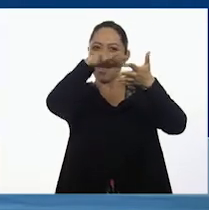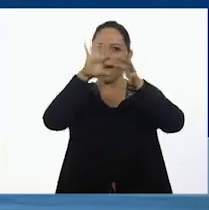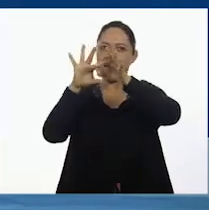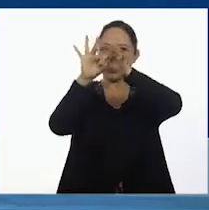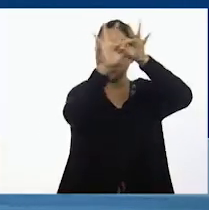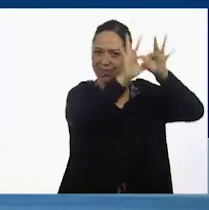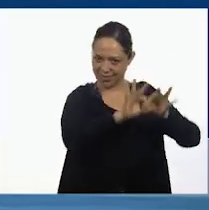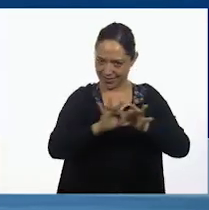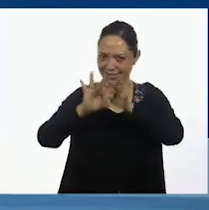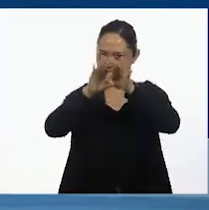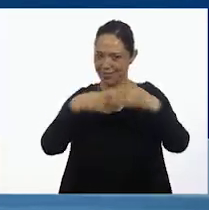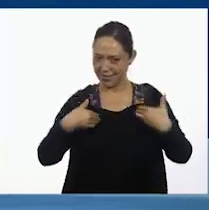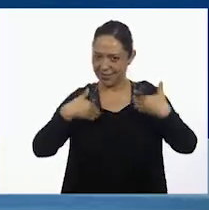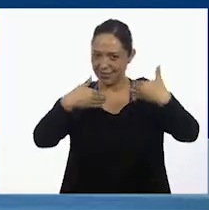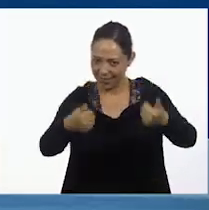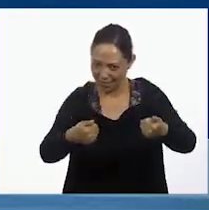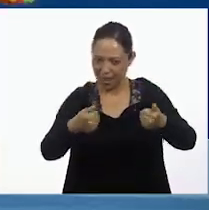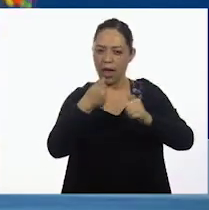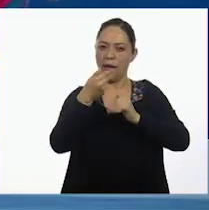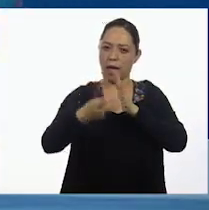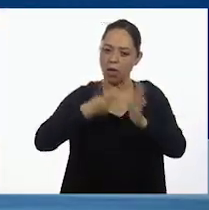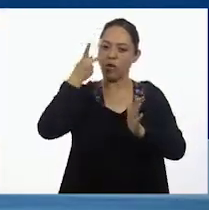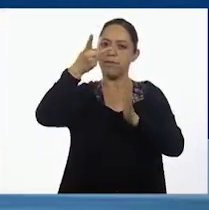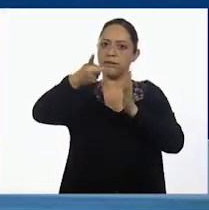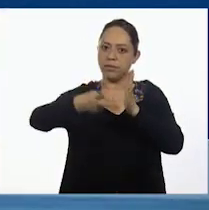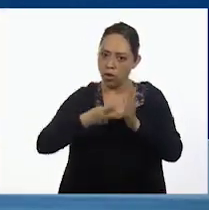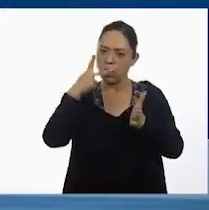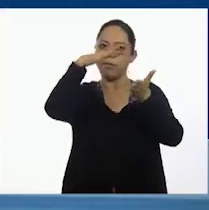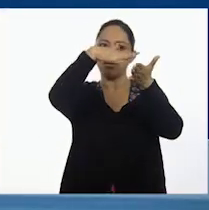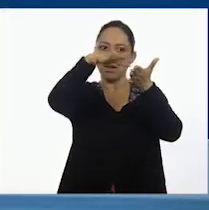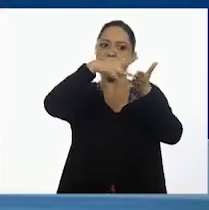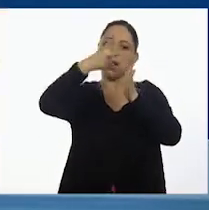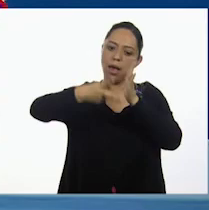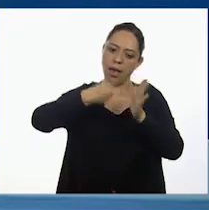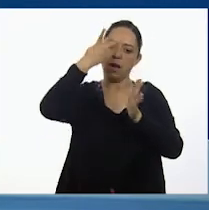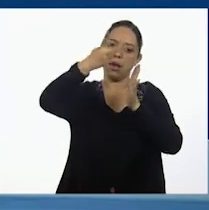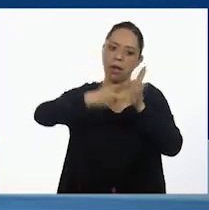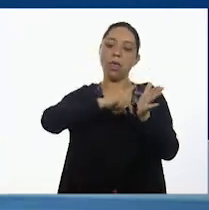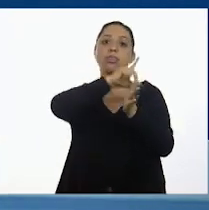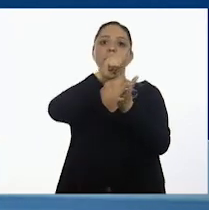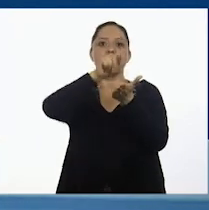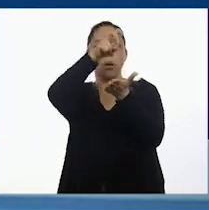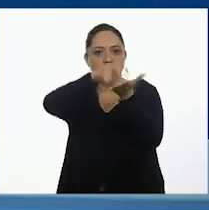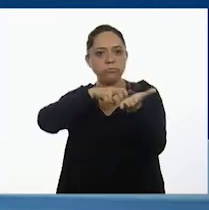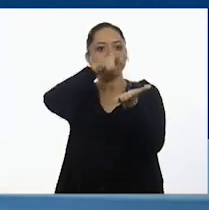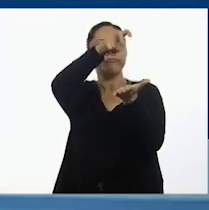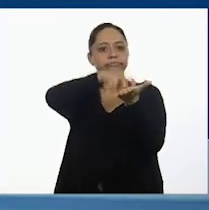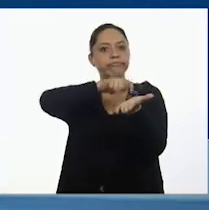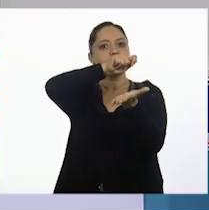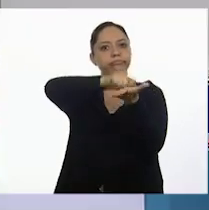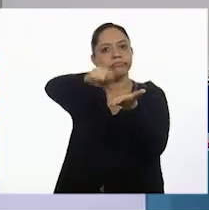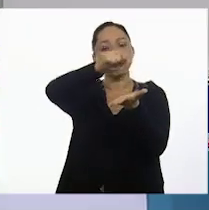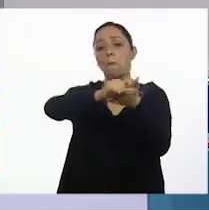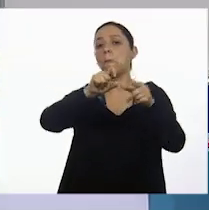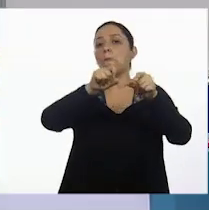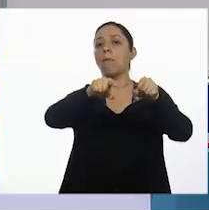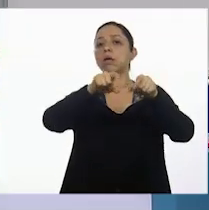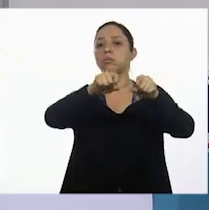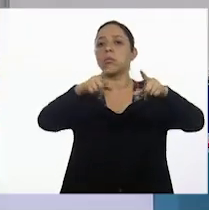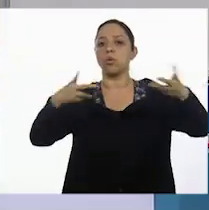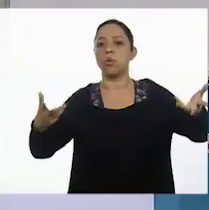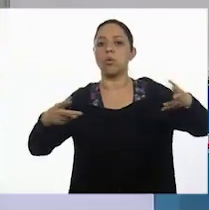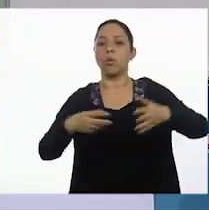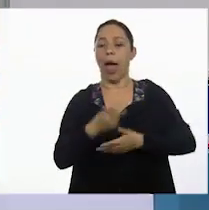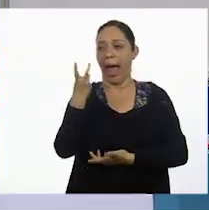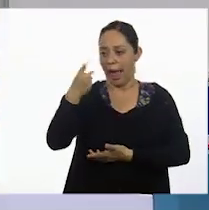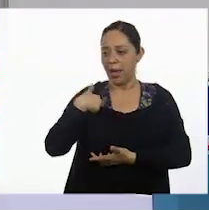que leer y luego releer y releer y luego escribir y reescribir y reescribir. Muy bien, pues vamos a hacerlo